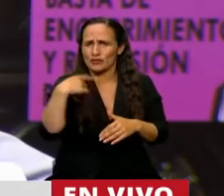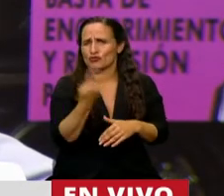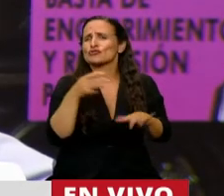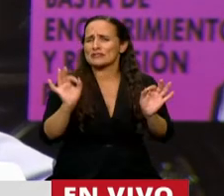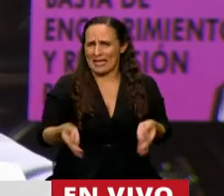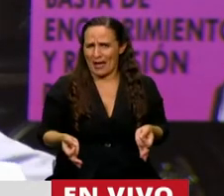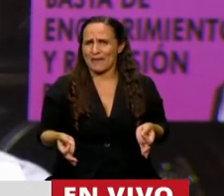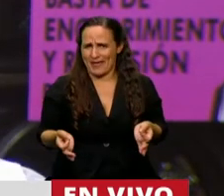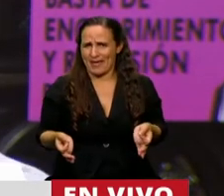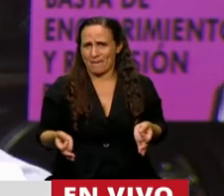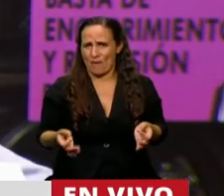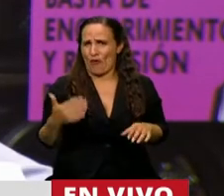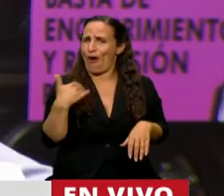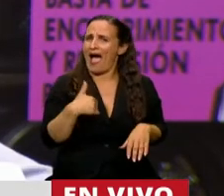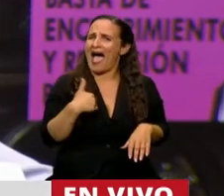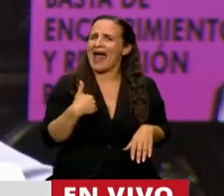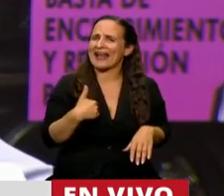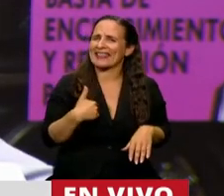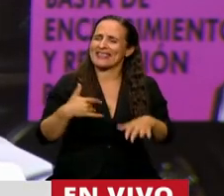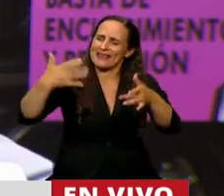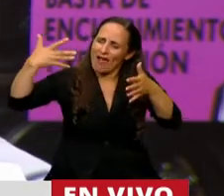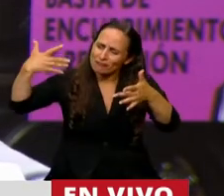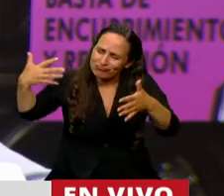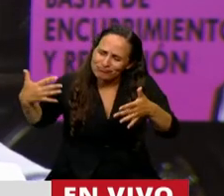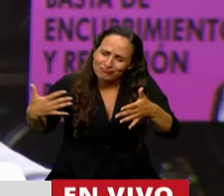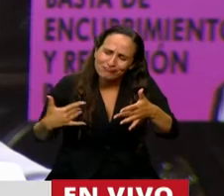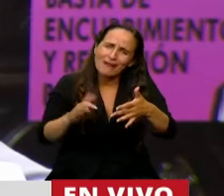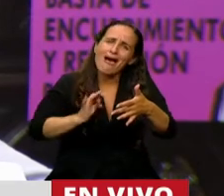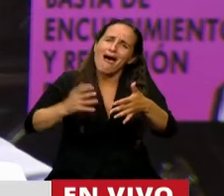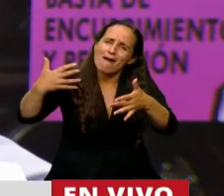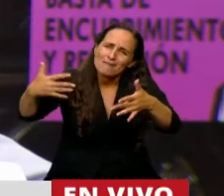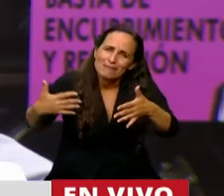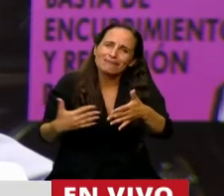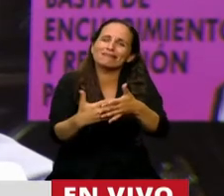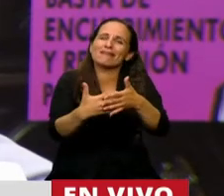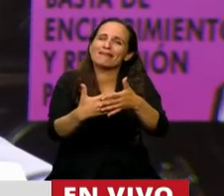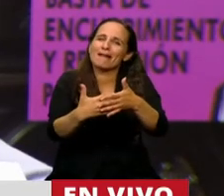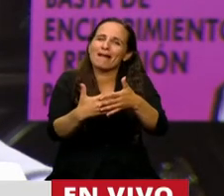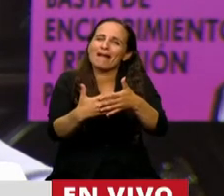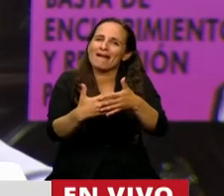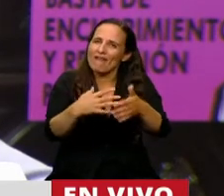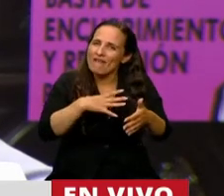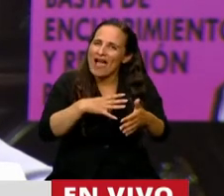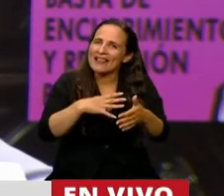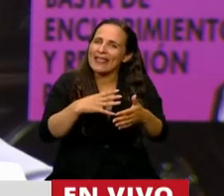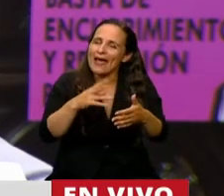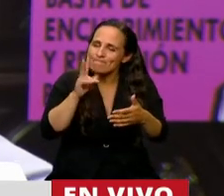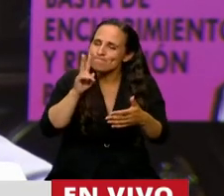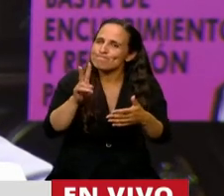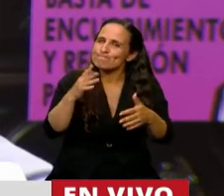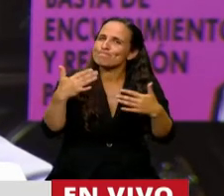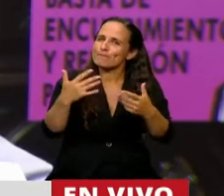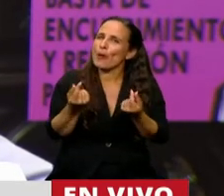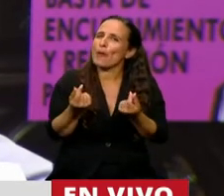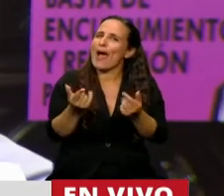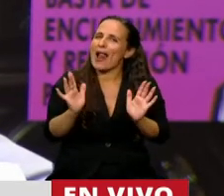la Argentina no ha valorado a lo largo de su historia lo que significa la